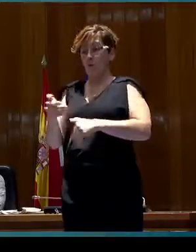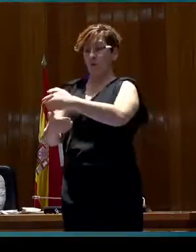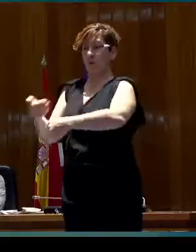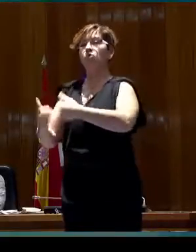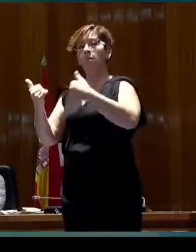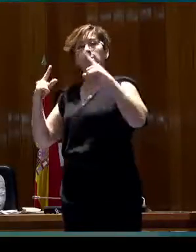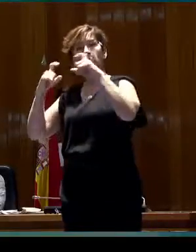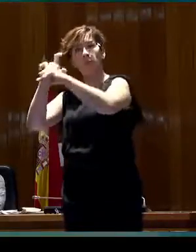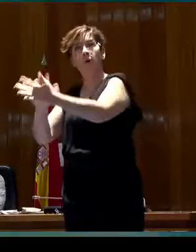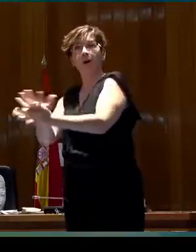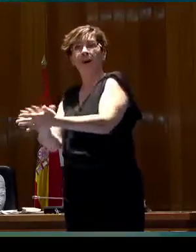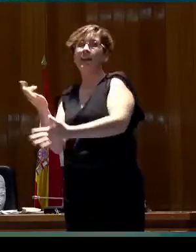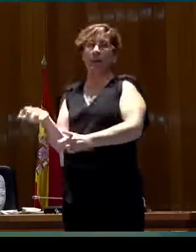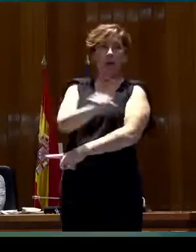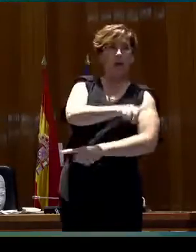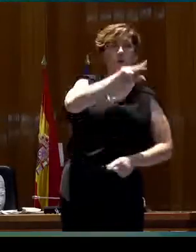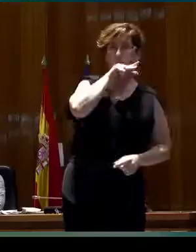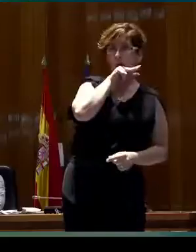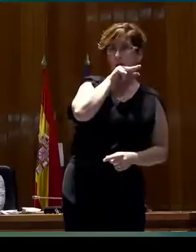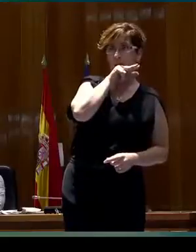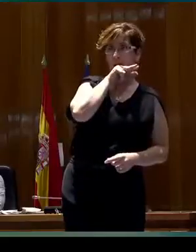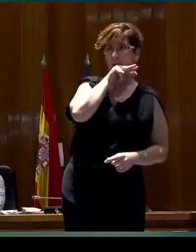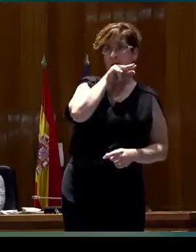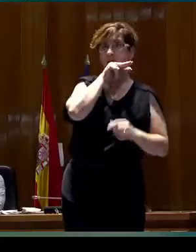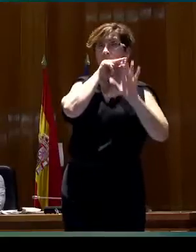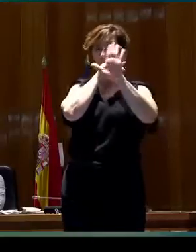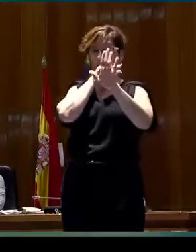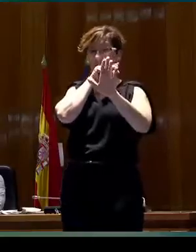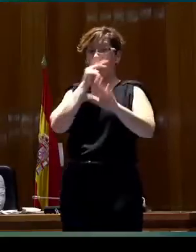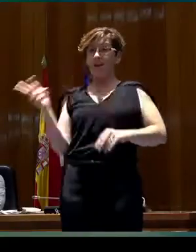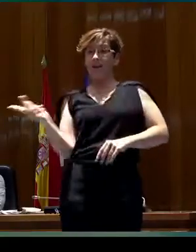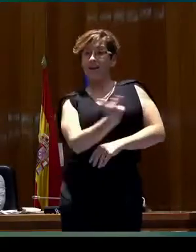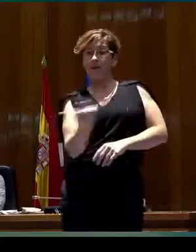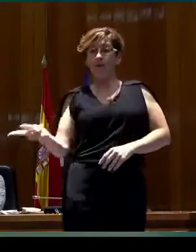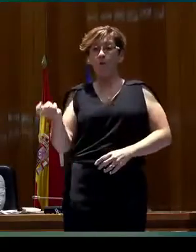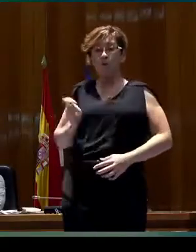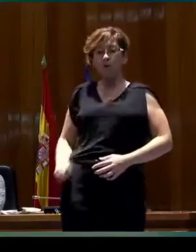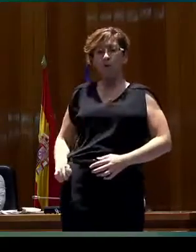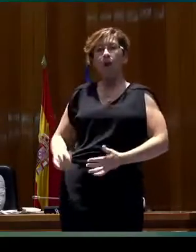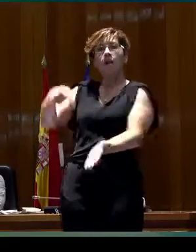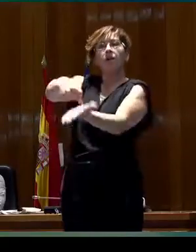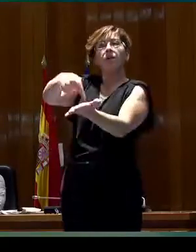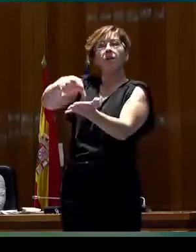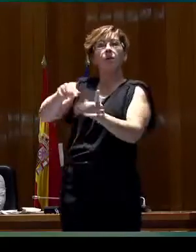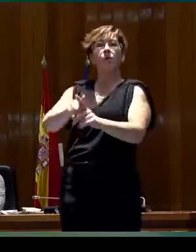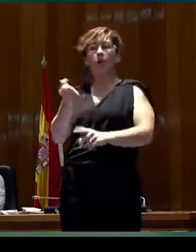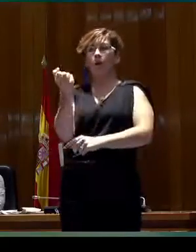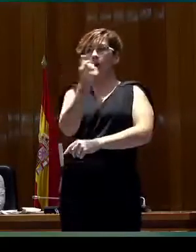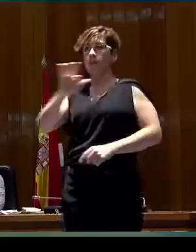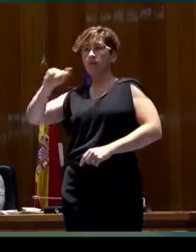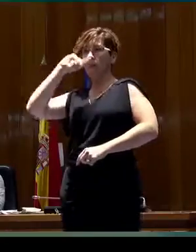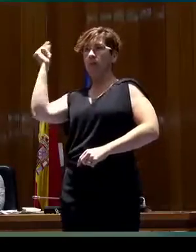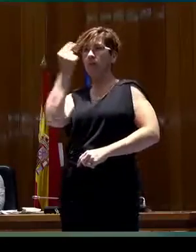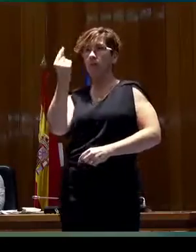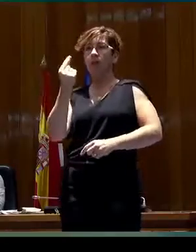en la lengua oral, e incluso en el caso de los profesionales se le exige la misma competencia y destreza, y yo añado,